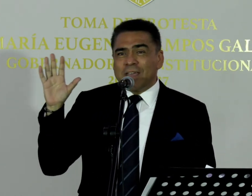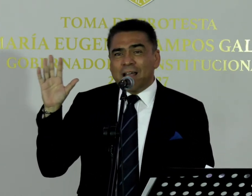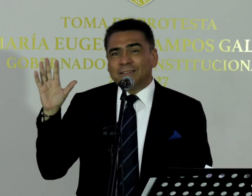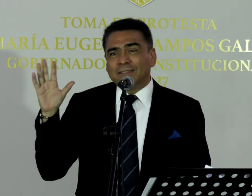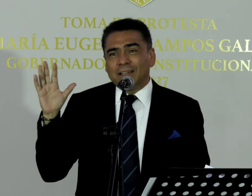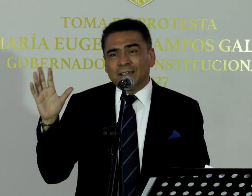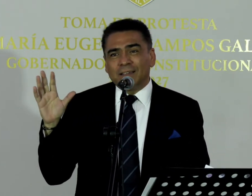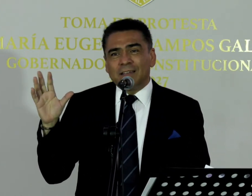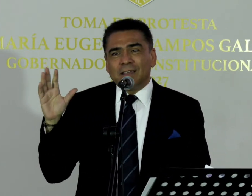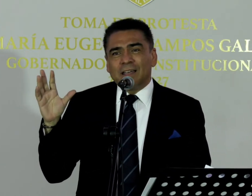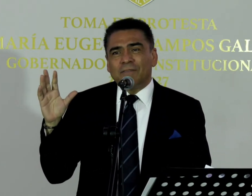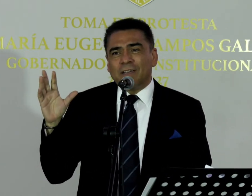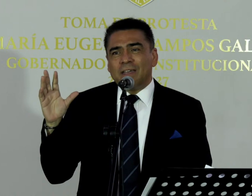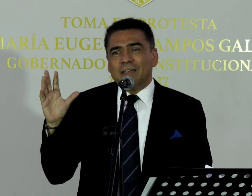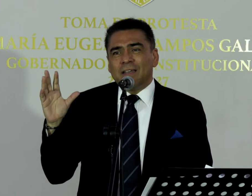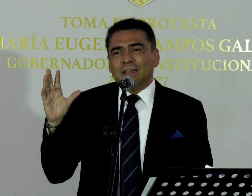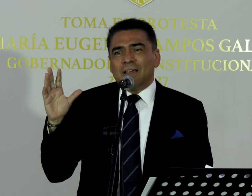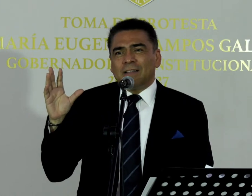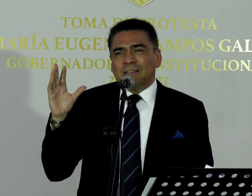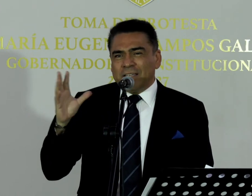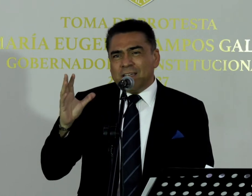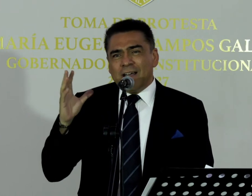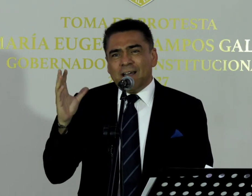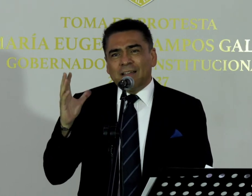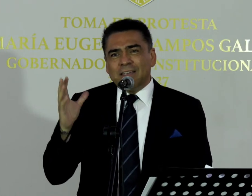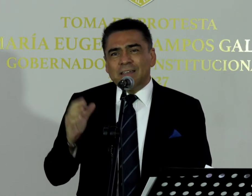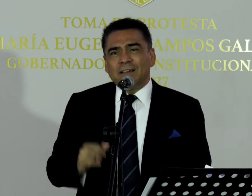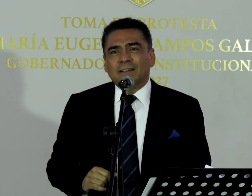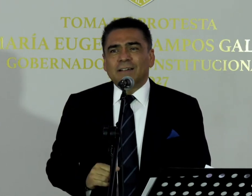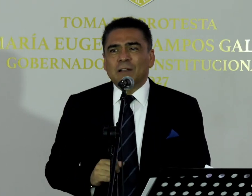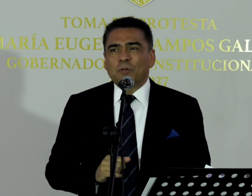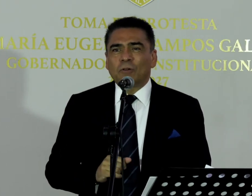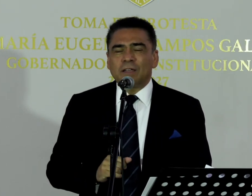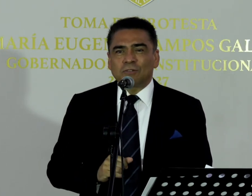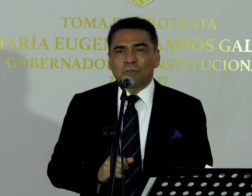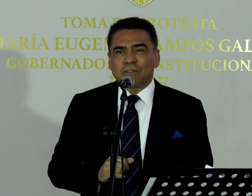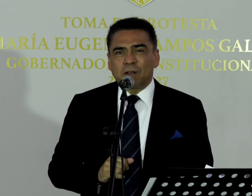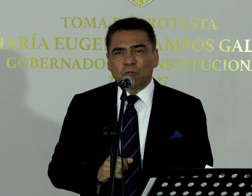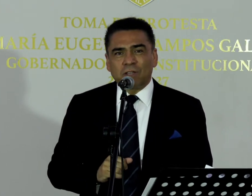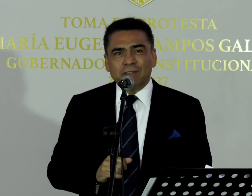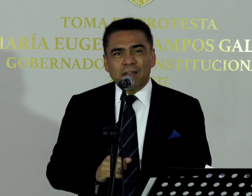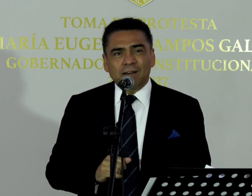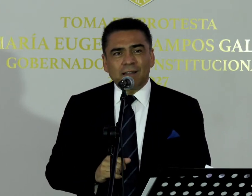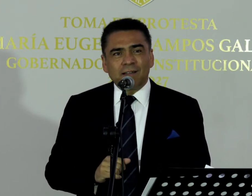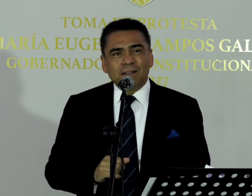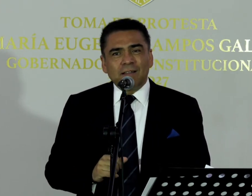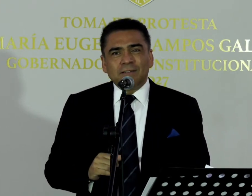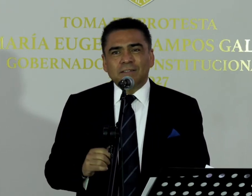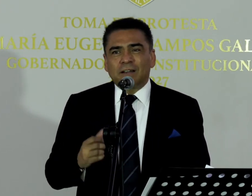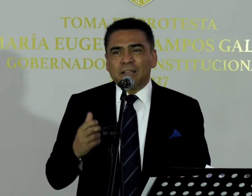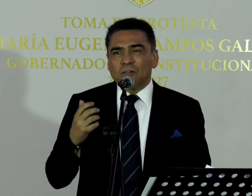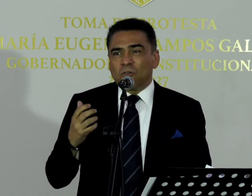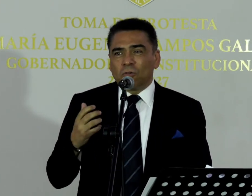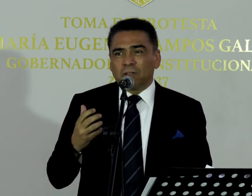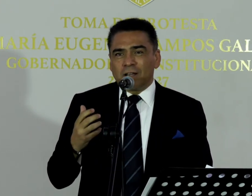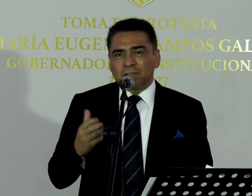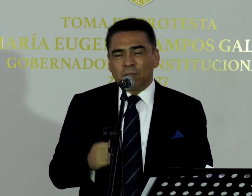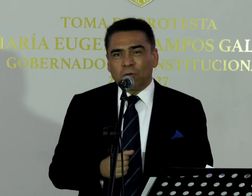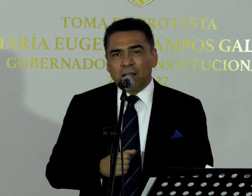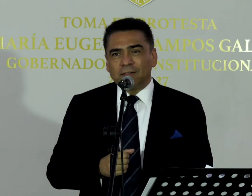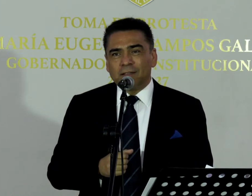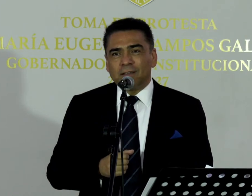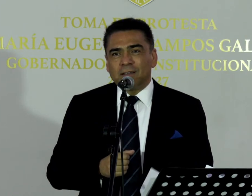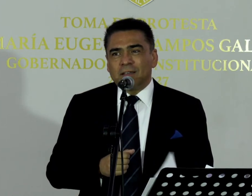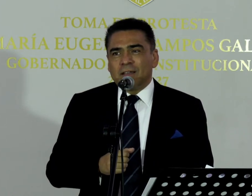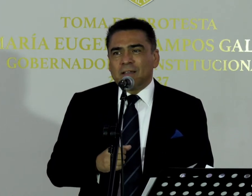testigo gigante que ve día a día el progreso de esta hermosa tierra, de este rincón del